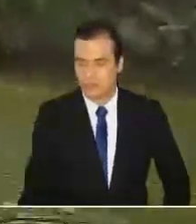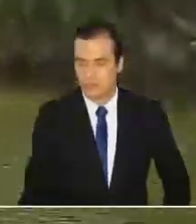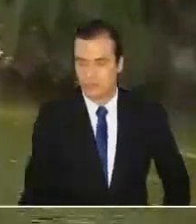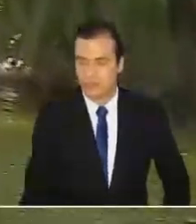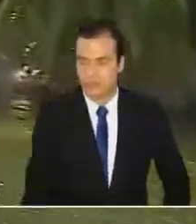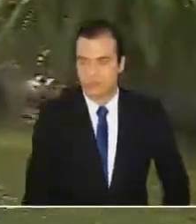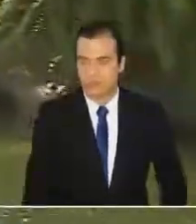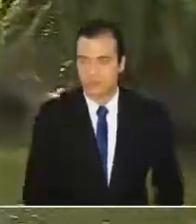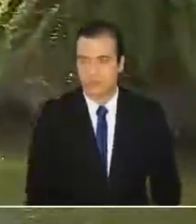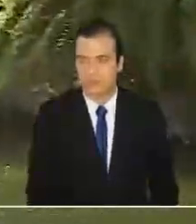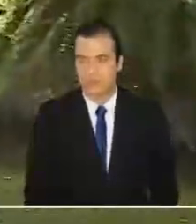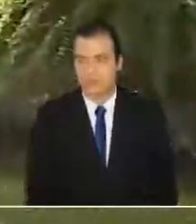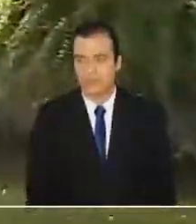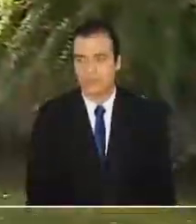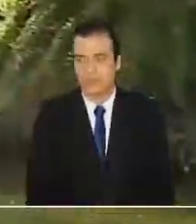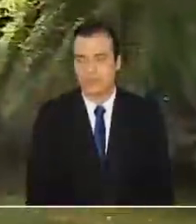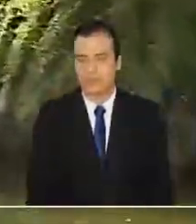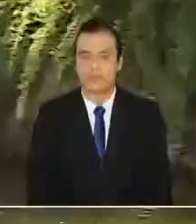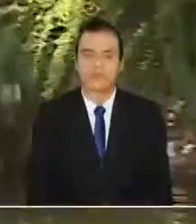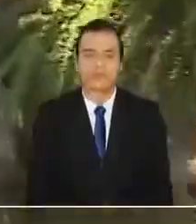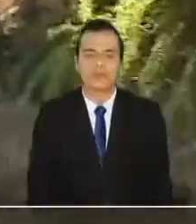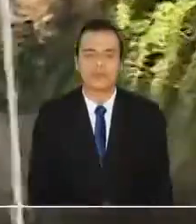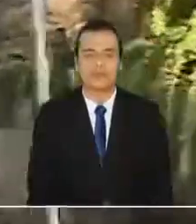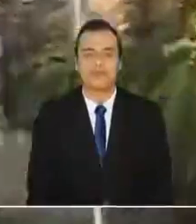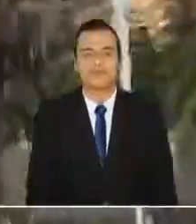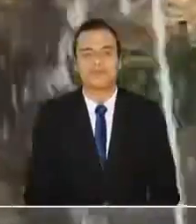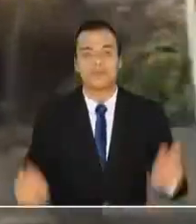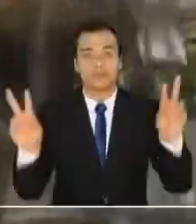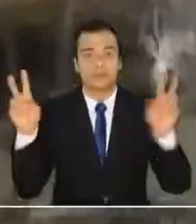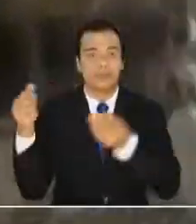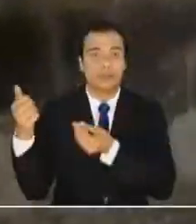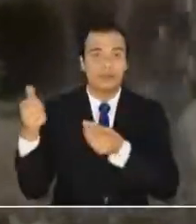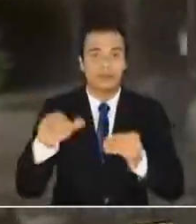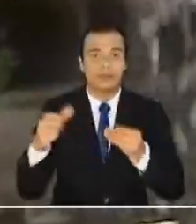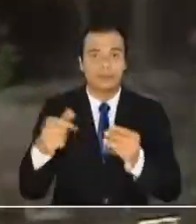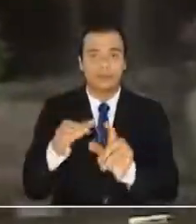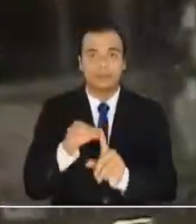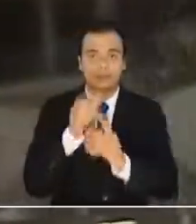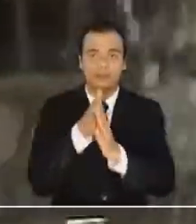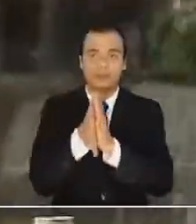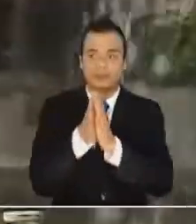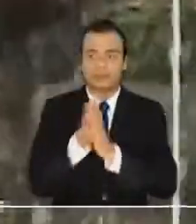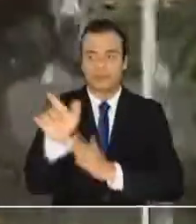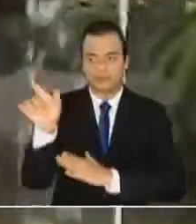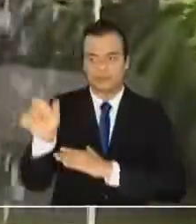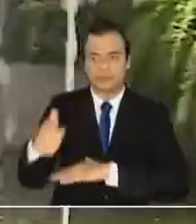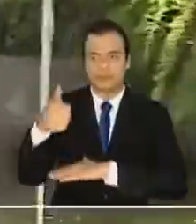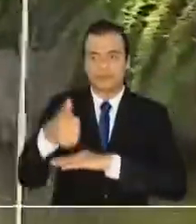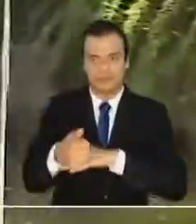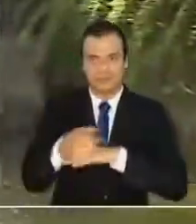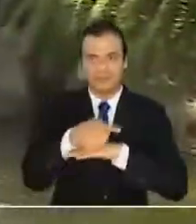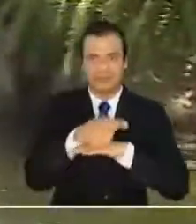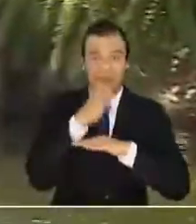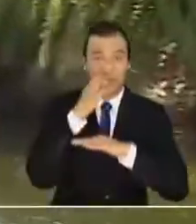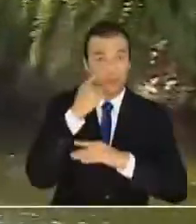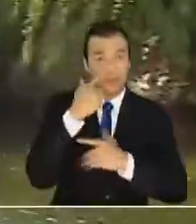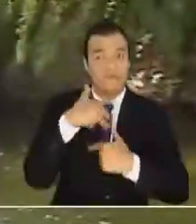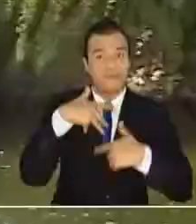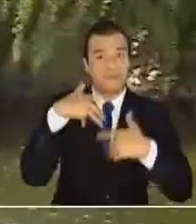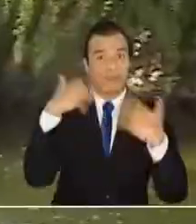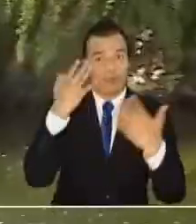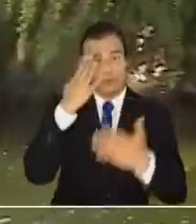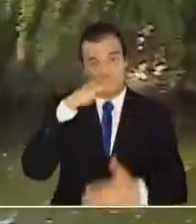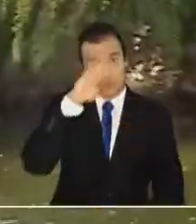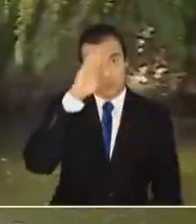Y en los especiales de salsa, nuestro director Gerardo Quintero habló con la hija de un artista cubano que decidió traer su